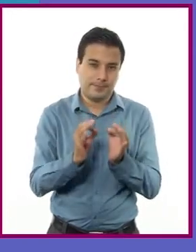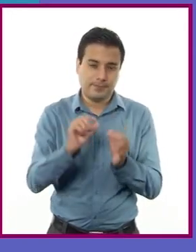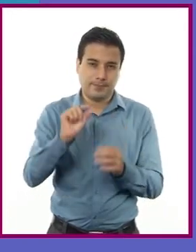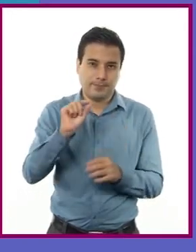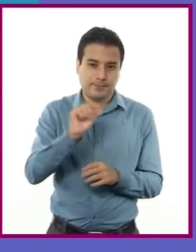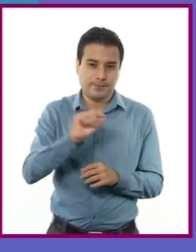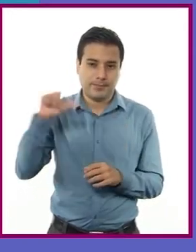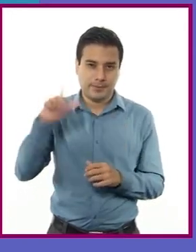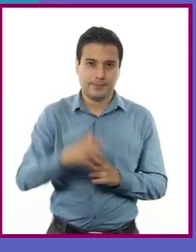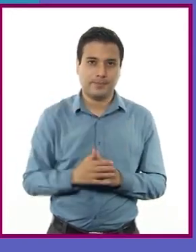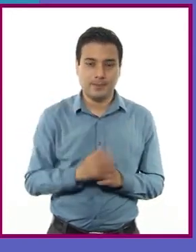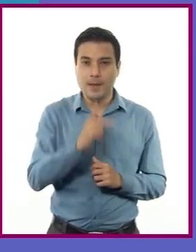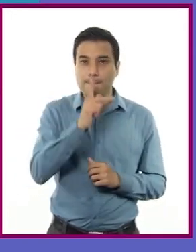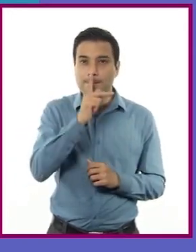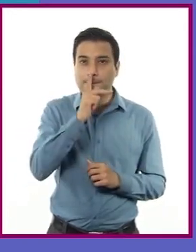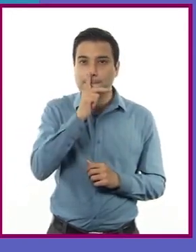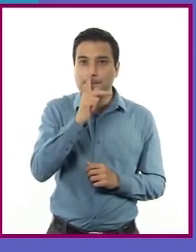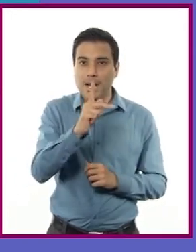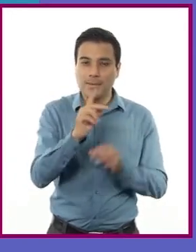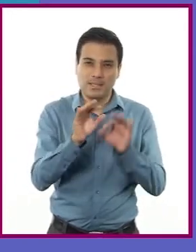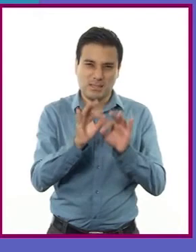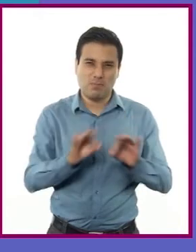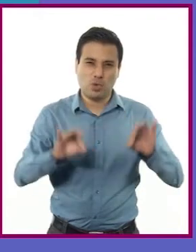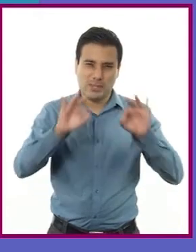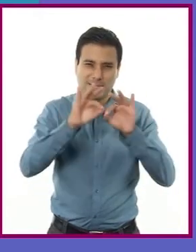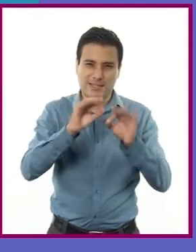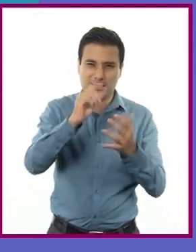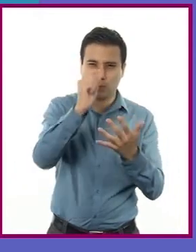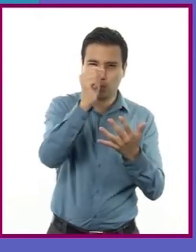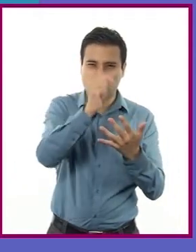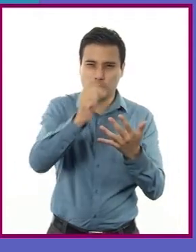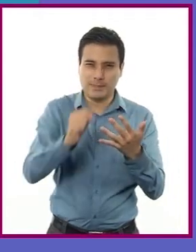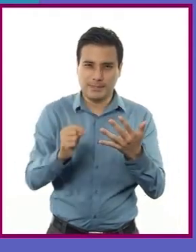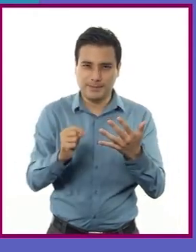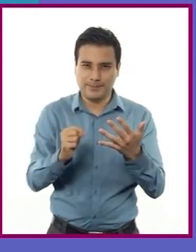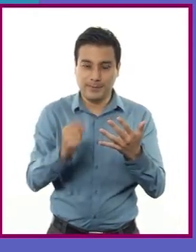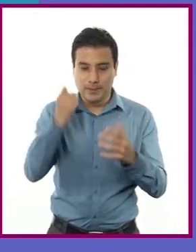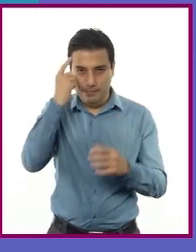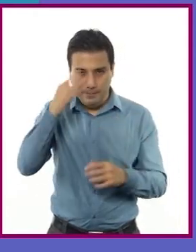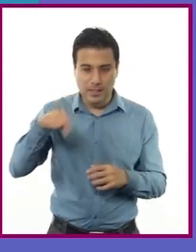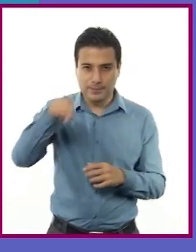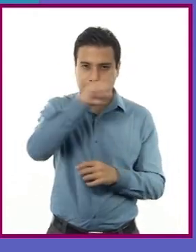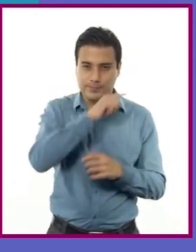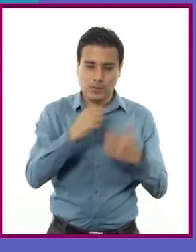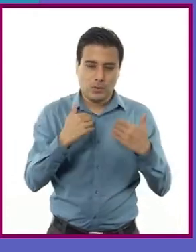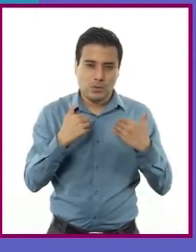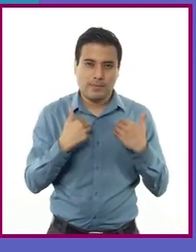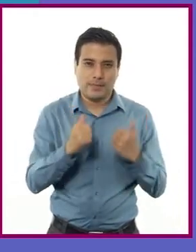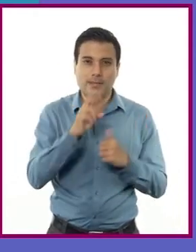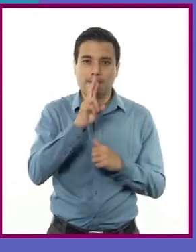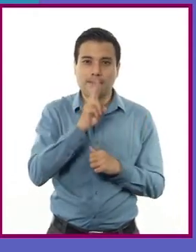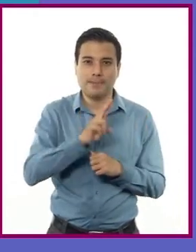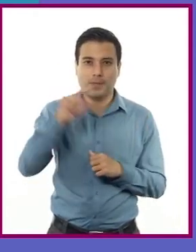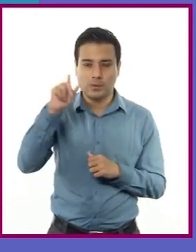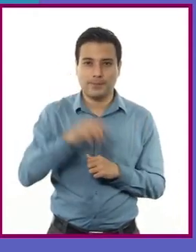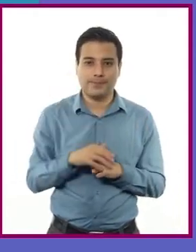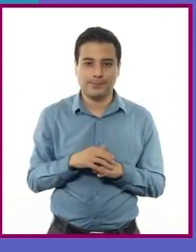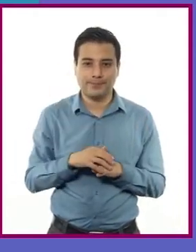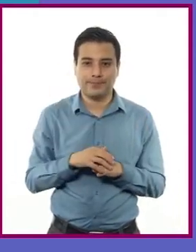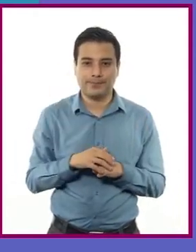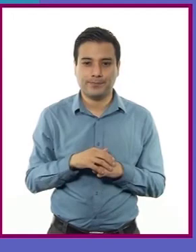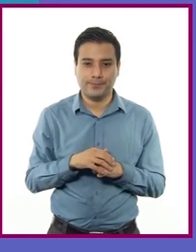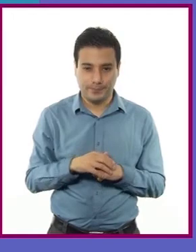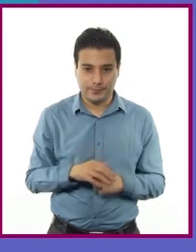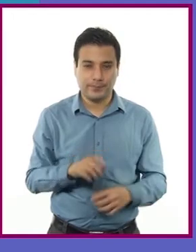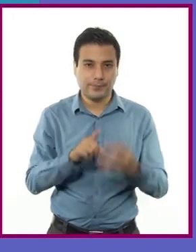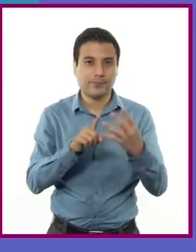o conceptos clave que nos parece importante definir para comprender mejor la lectura. Crucigrama o sopa